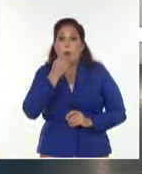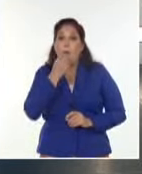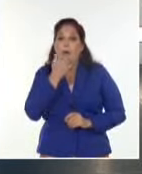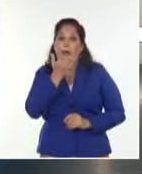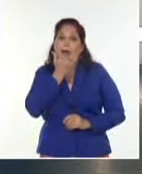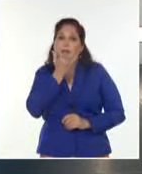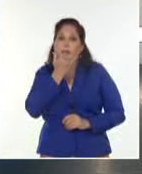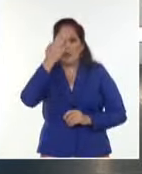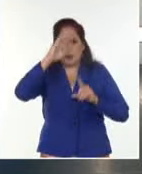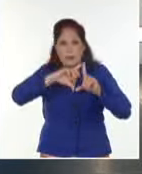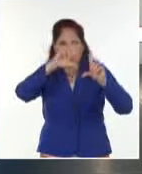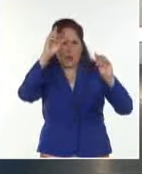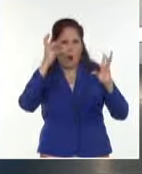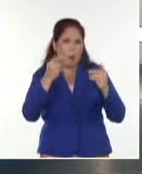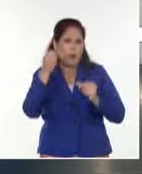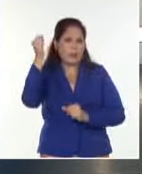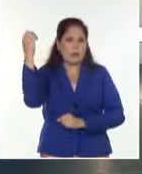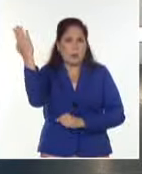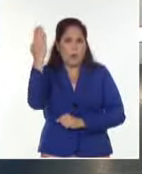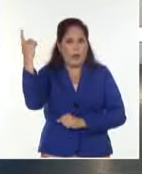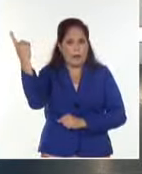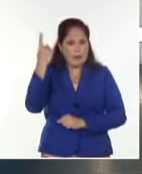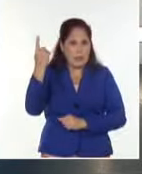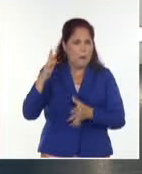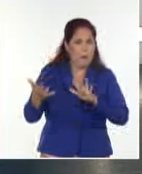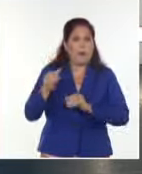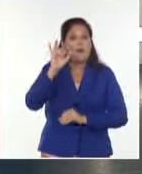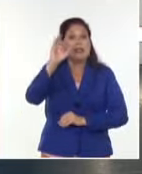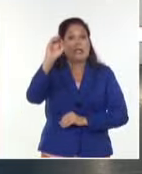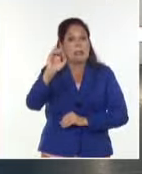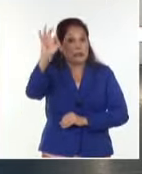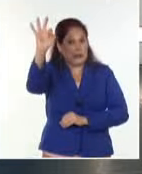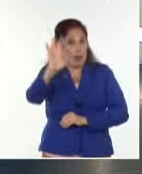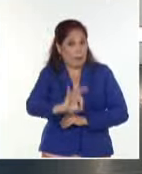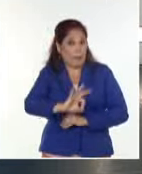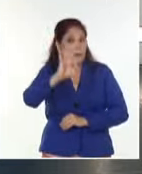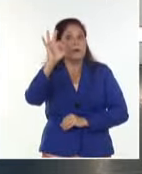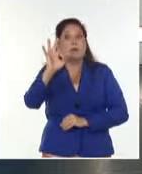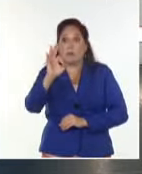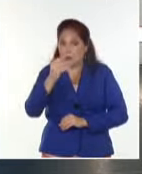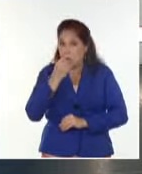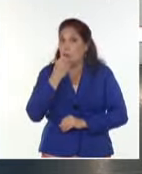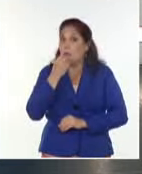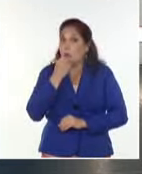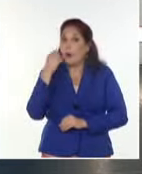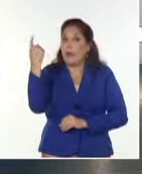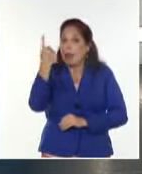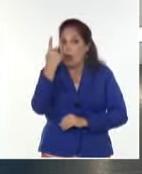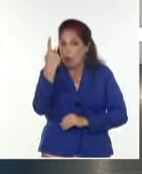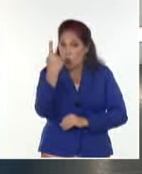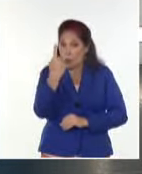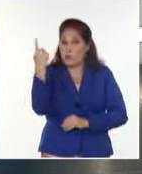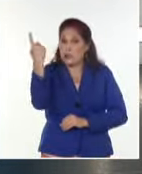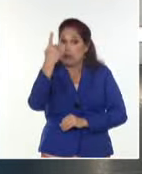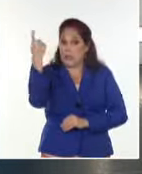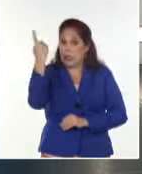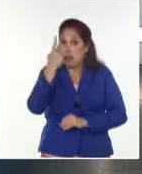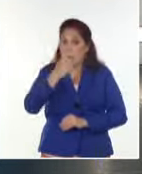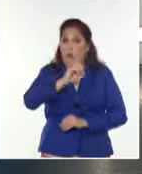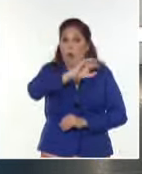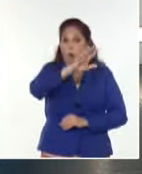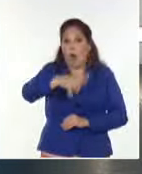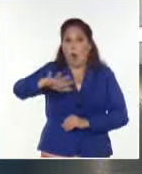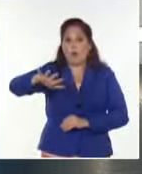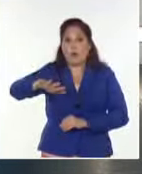a Cuba? Bueno, en realidad hay un 70%, la probabilidad es alta de que un ciclón tropical que se forme en aguas del Océano